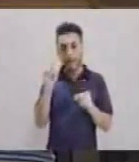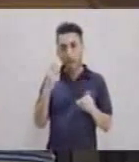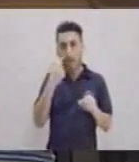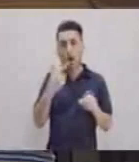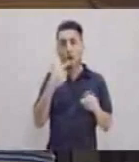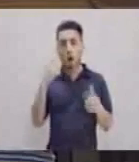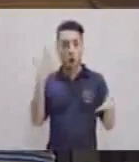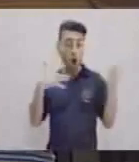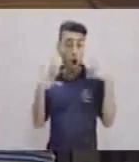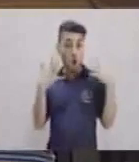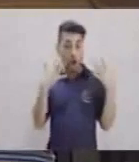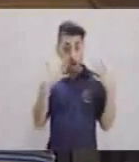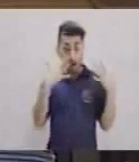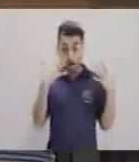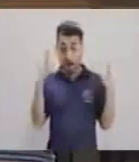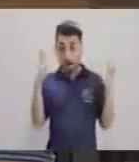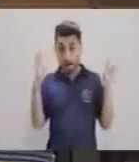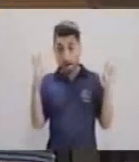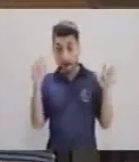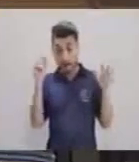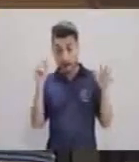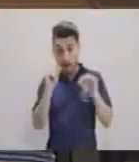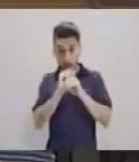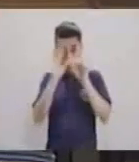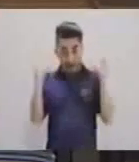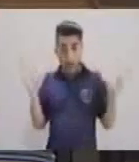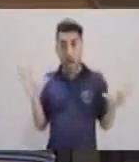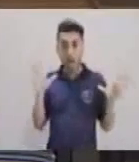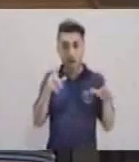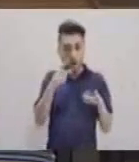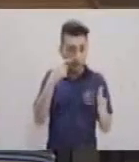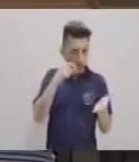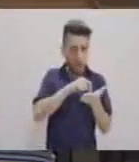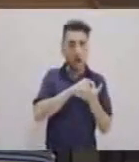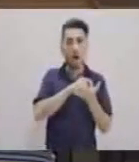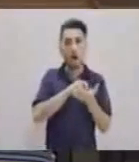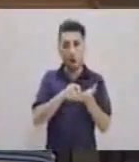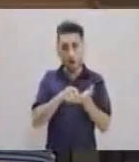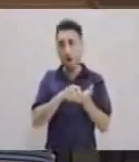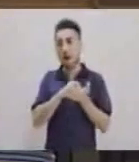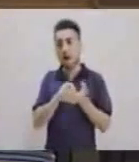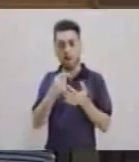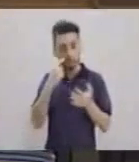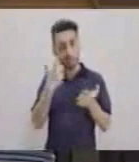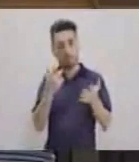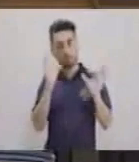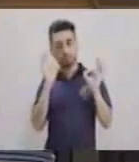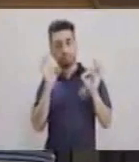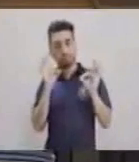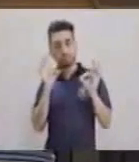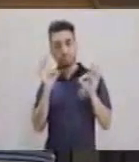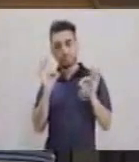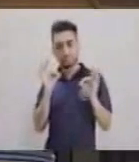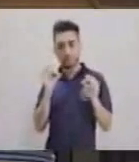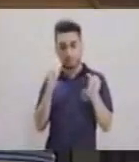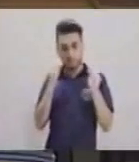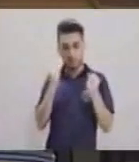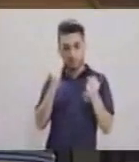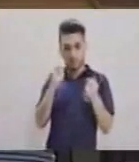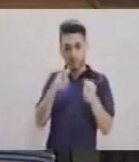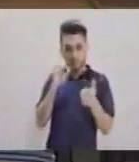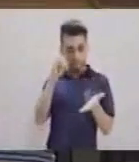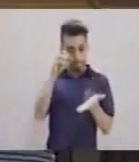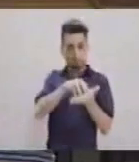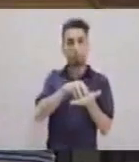claro, para que aquello que usted va a grabar, entonces quede con un tono bastante fuerte y que